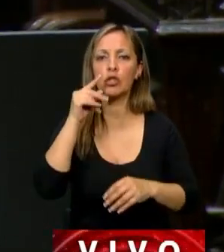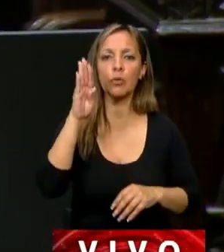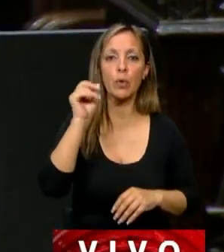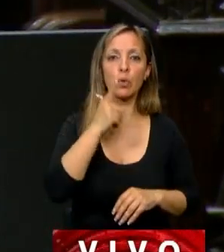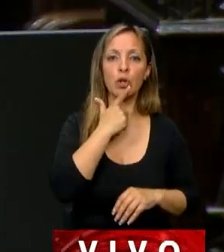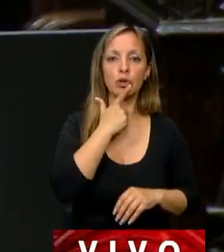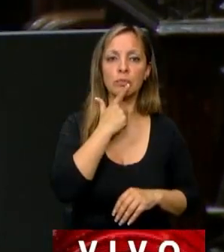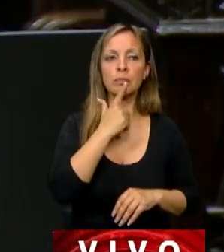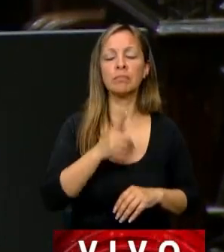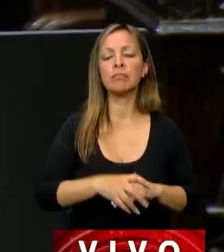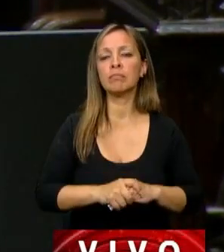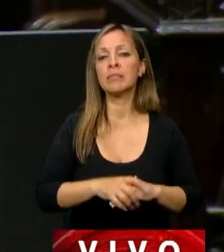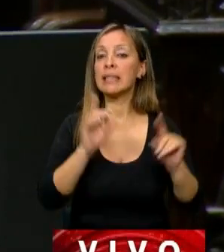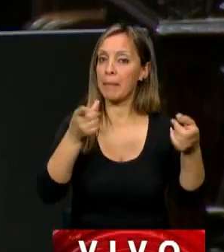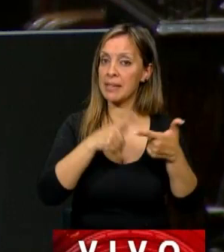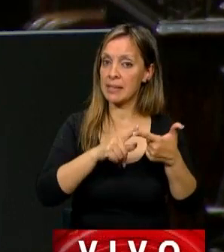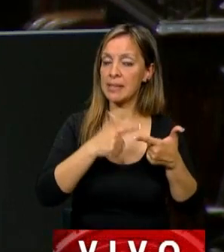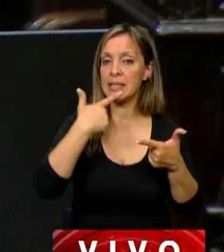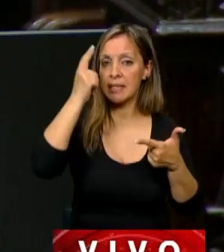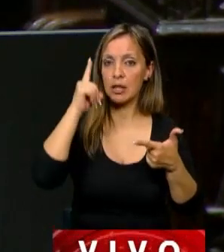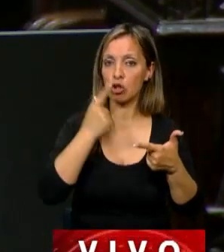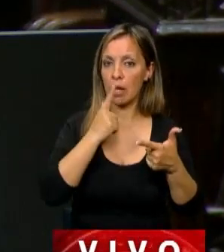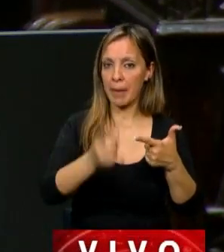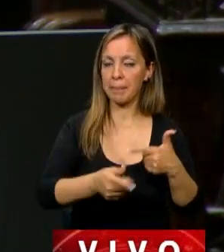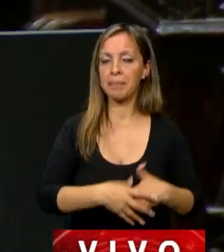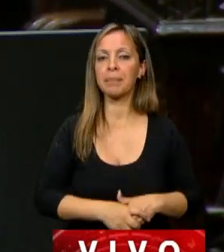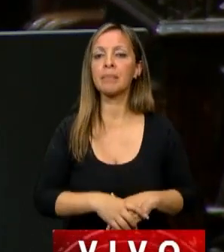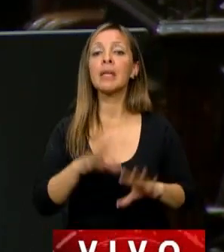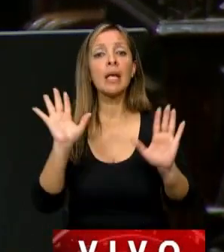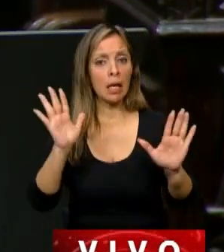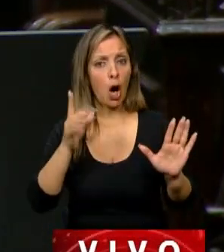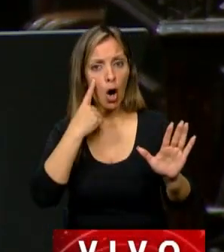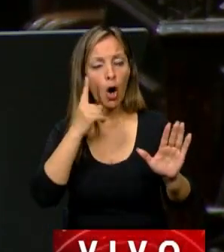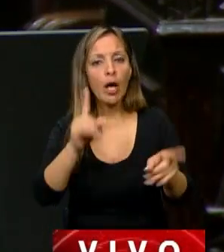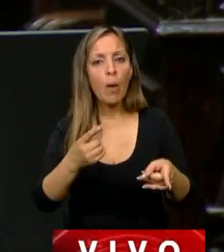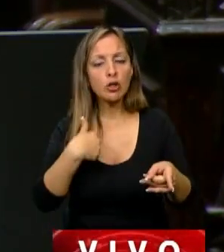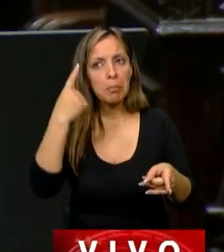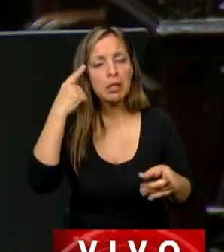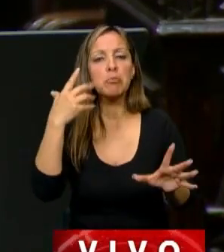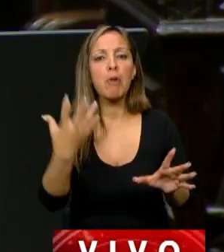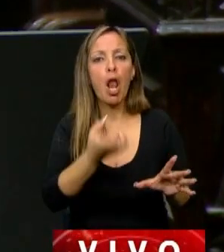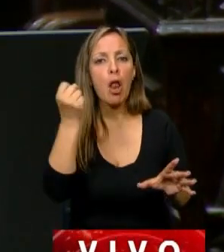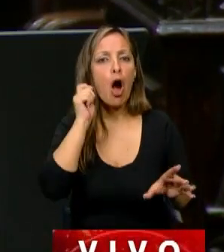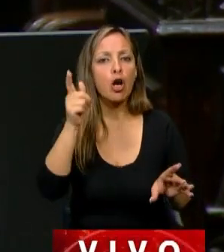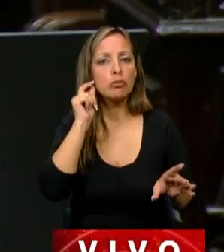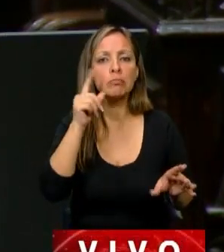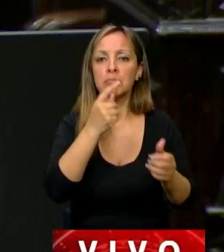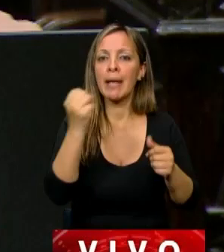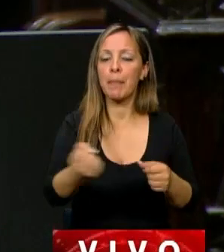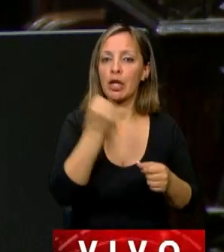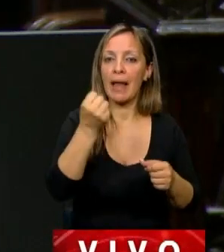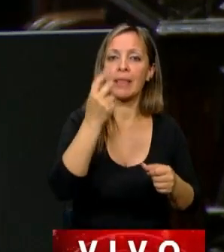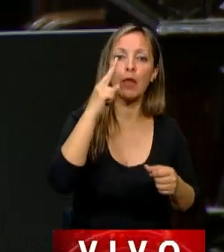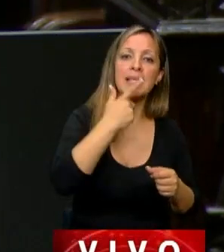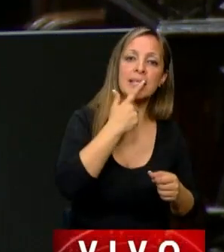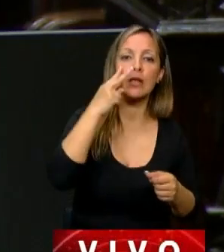eso, ingresos brutos y sellos, perdón. Creo que hay logros importantes en los años 2018 y 2019. La baja del gasto